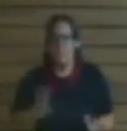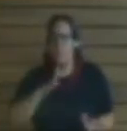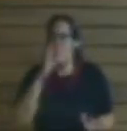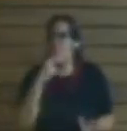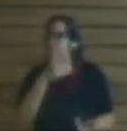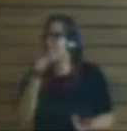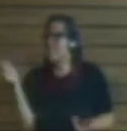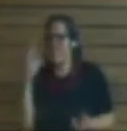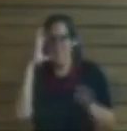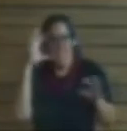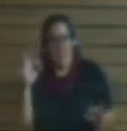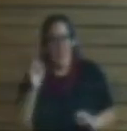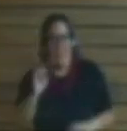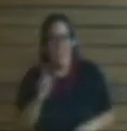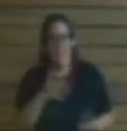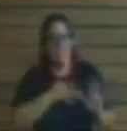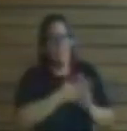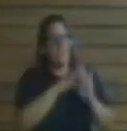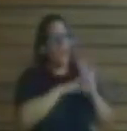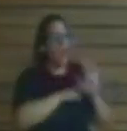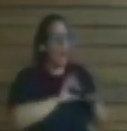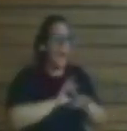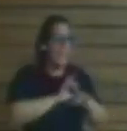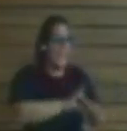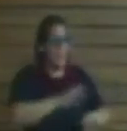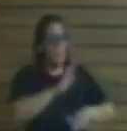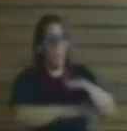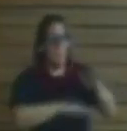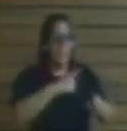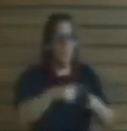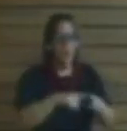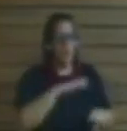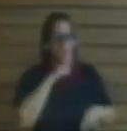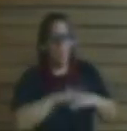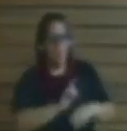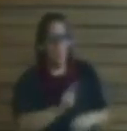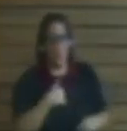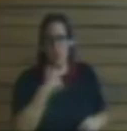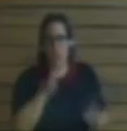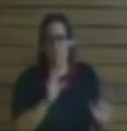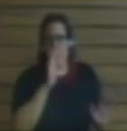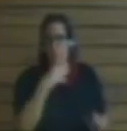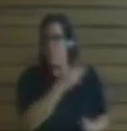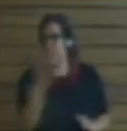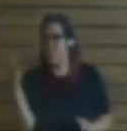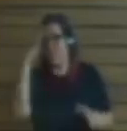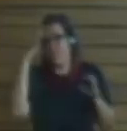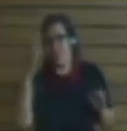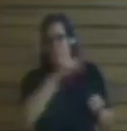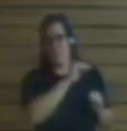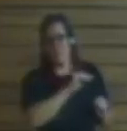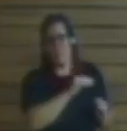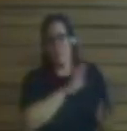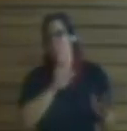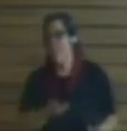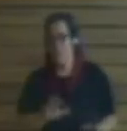hoja de ruta que han tenido, ni en lo que han incumplido, ni en lo que no. No voy a entrar, simplemente no se lo cree nadie. Me comenta también, y me habla,